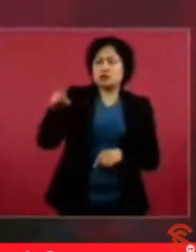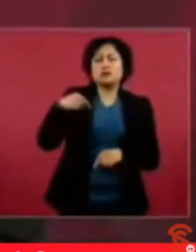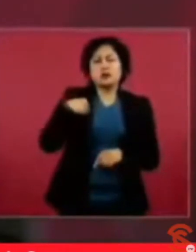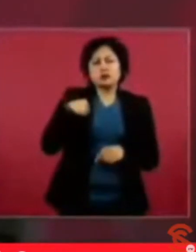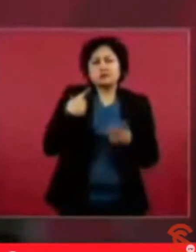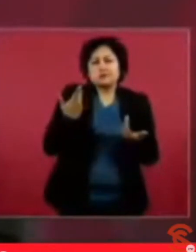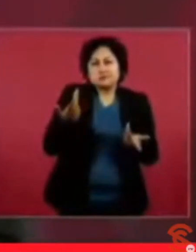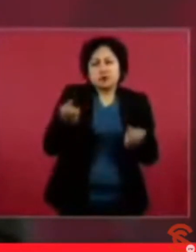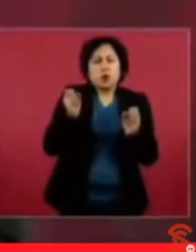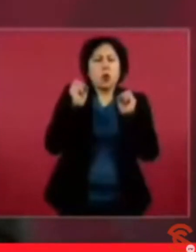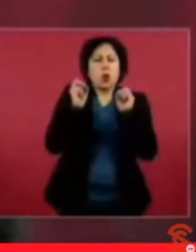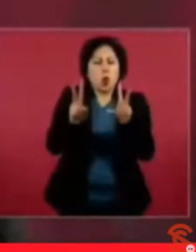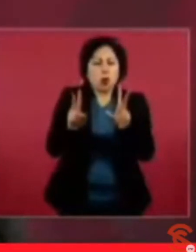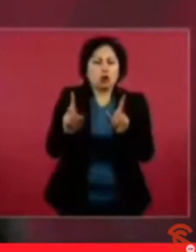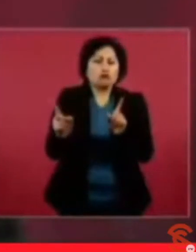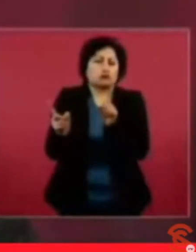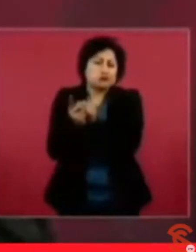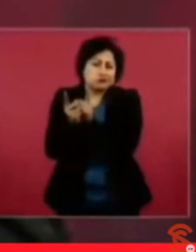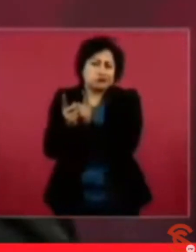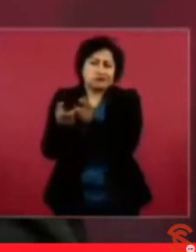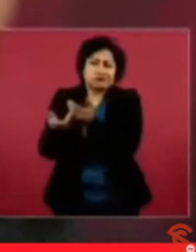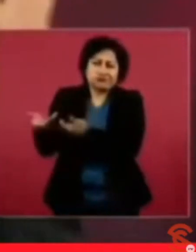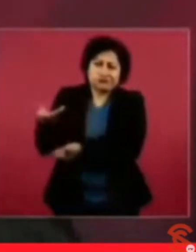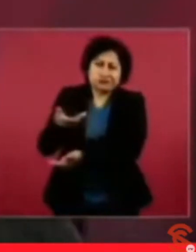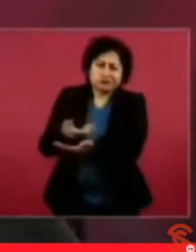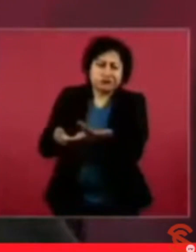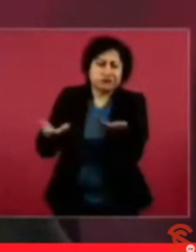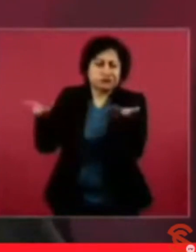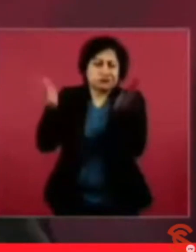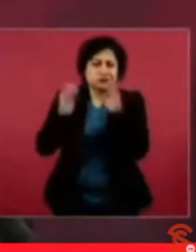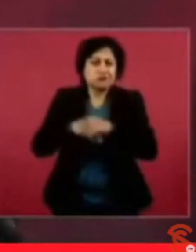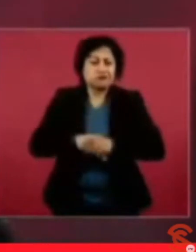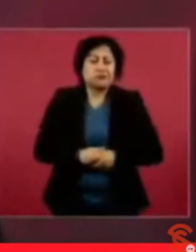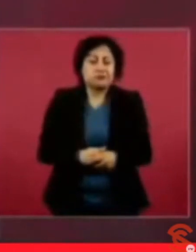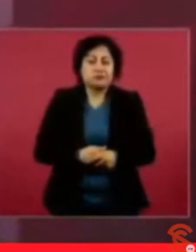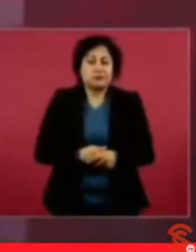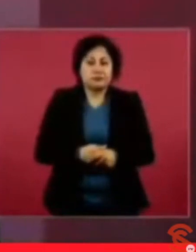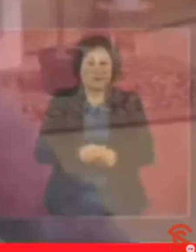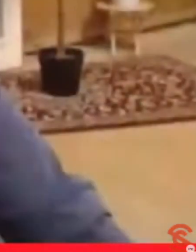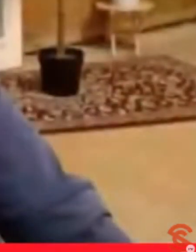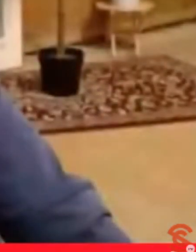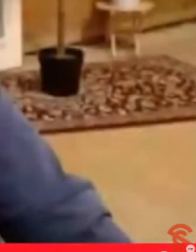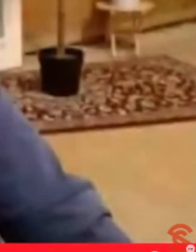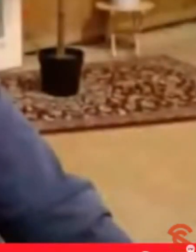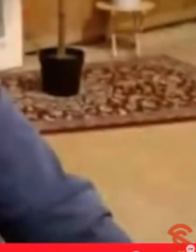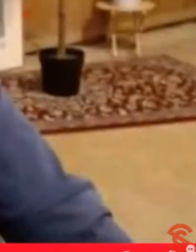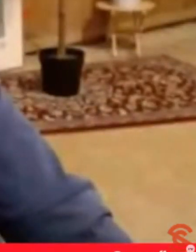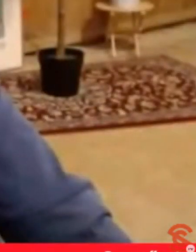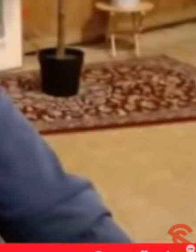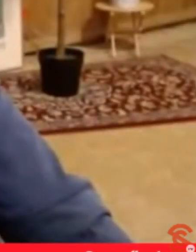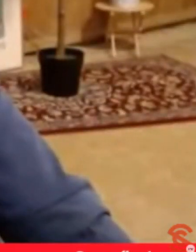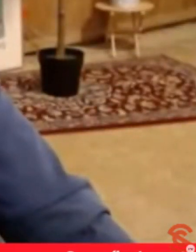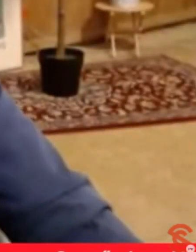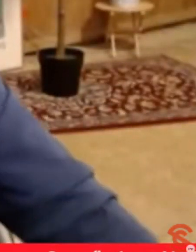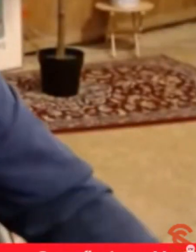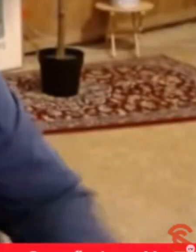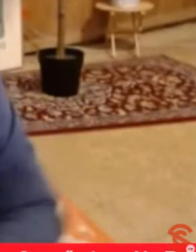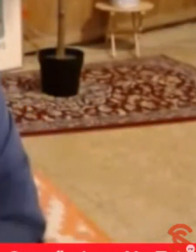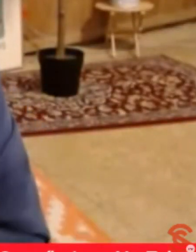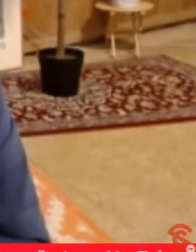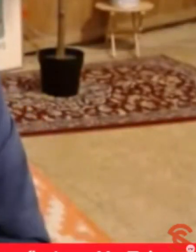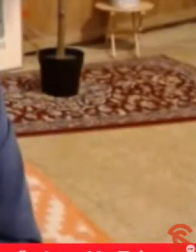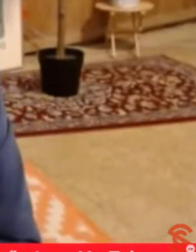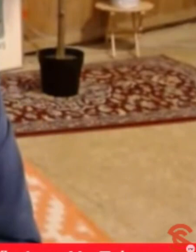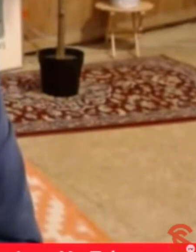porque no, la verdad es que todos podemos convivir con la gente de la derecha. Se acercan las fiestas en el mundo, ¿no? Las